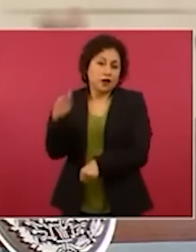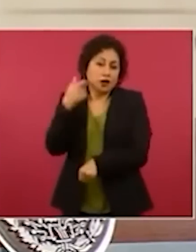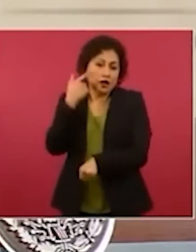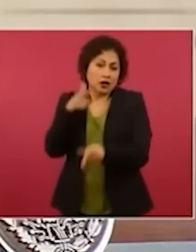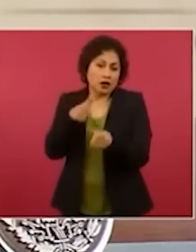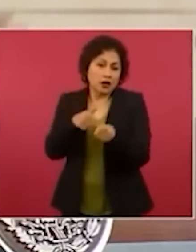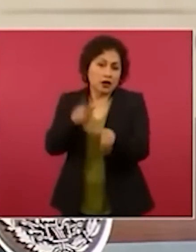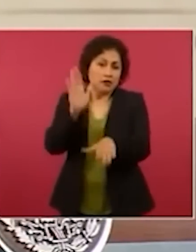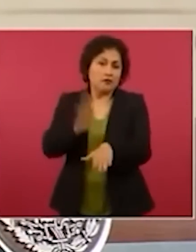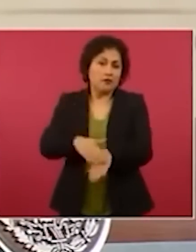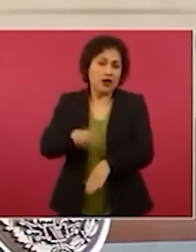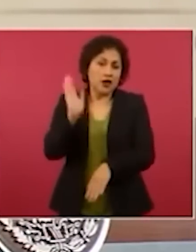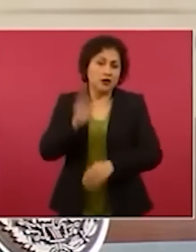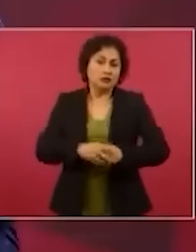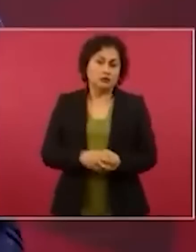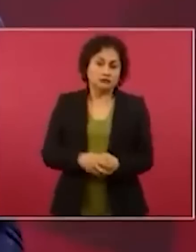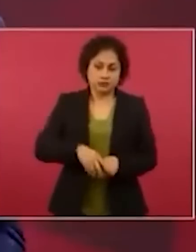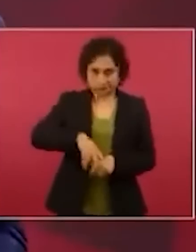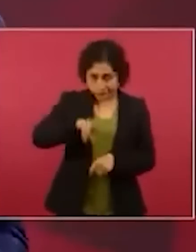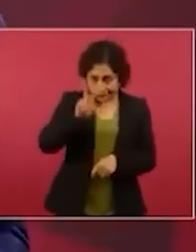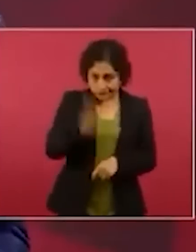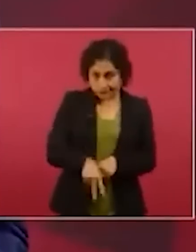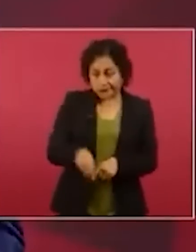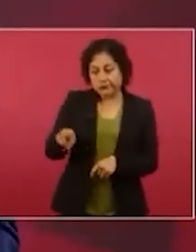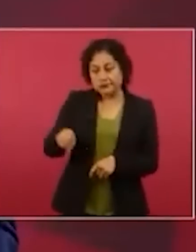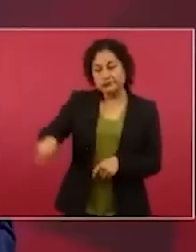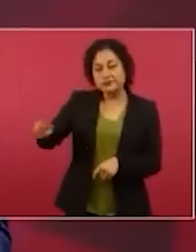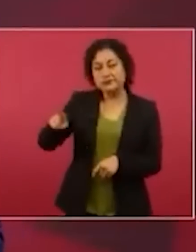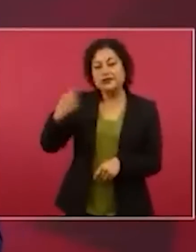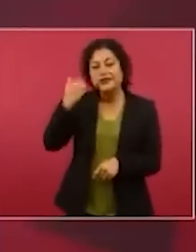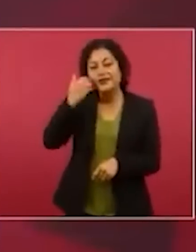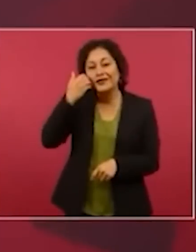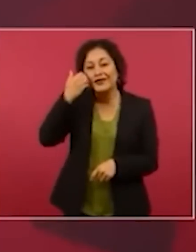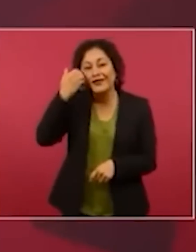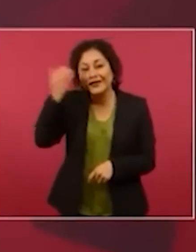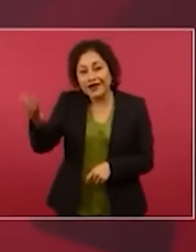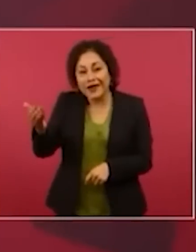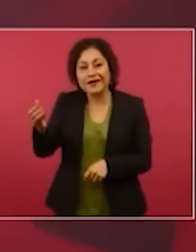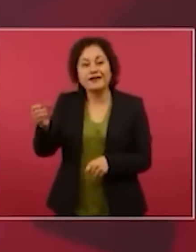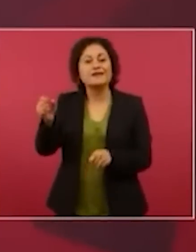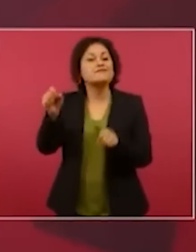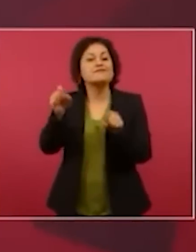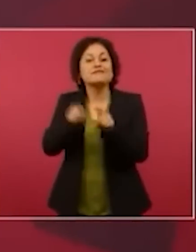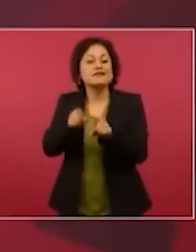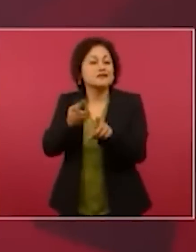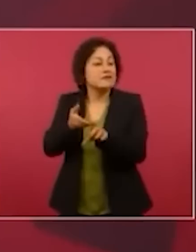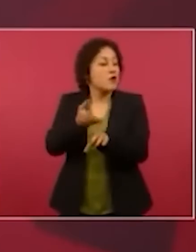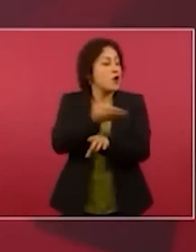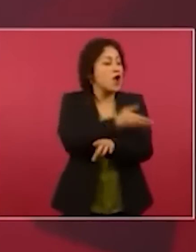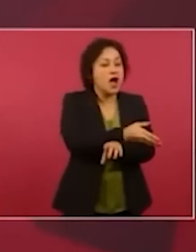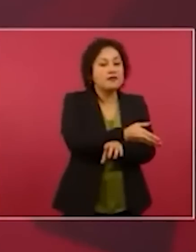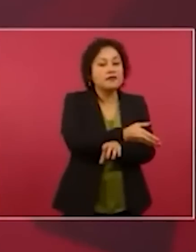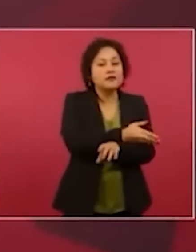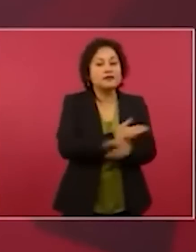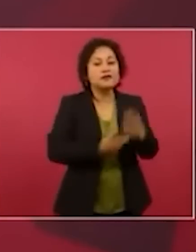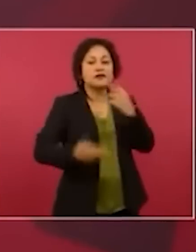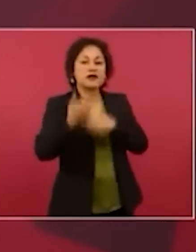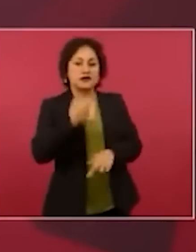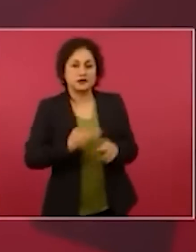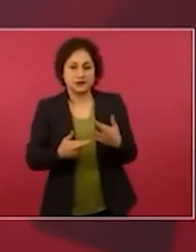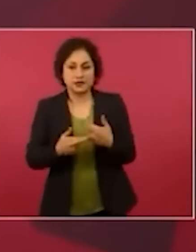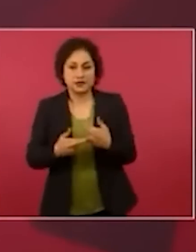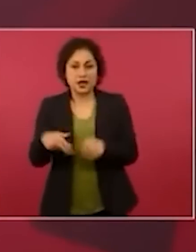Ellos lo que quieren es que continúe el régimen en donde todos los intereses cuentan, menos el interés del